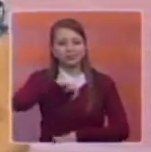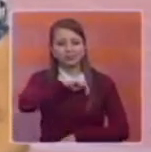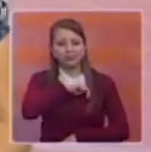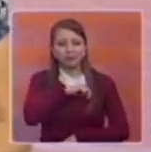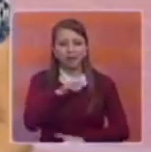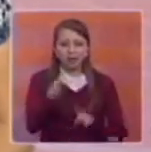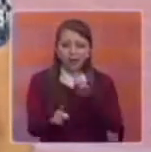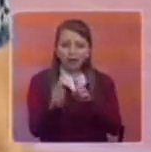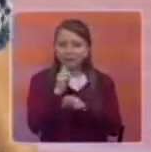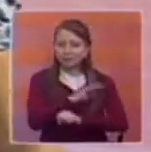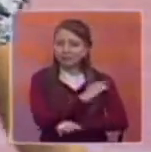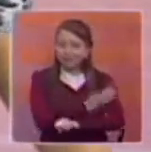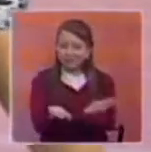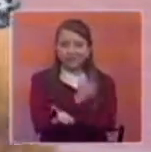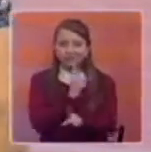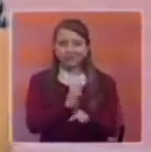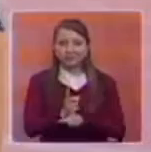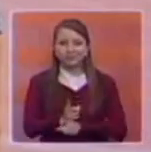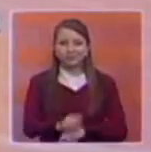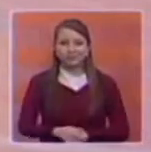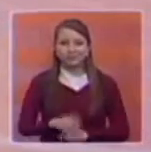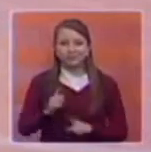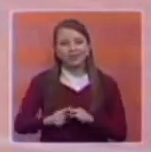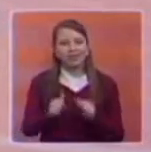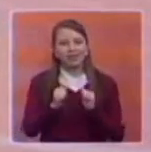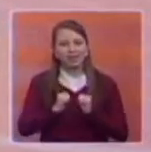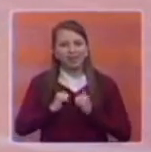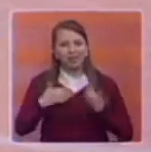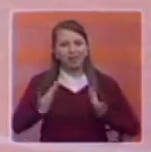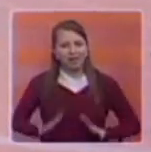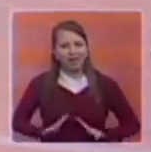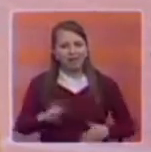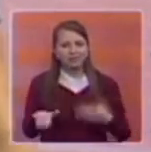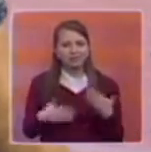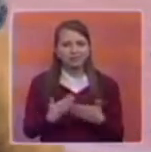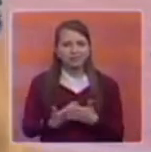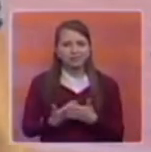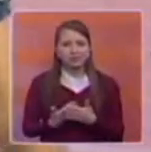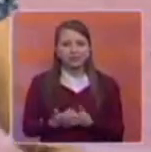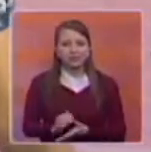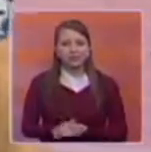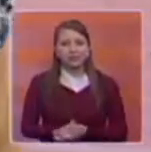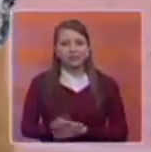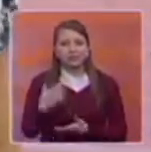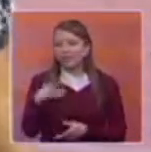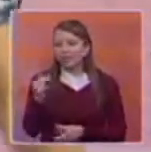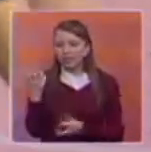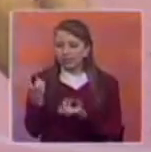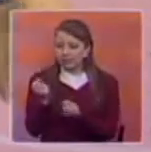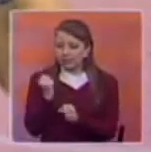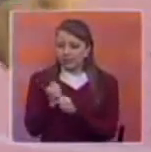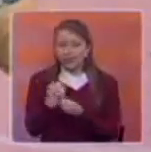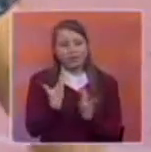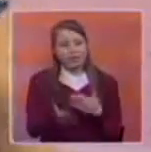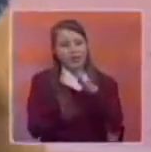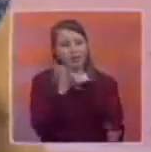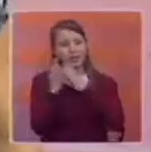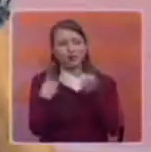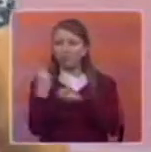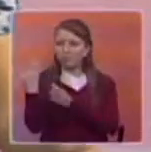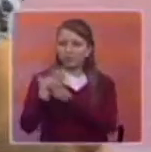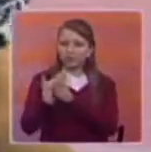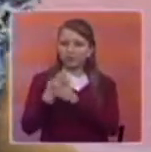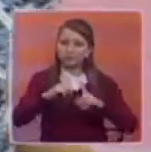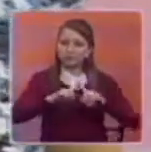sí nos faltan fuerzas, gordo, ¿no? A veces uno ya no quiere nada, sí, ya no quiere. Ya digo, solo quiero, ya no quiero trabajar, solo quiero dormir, no me molesten y